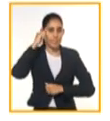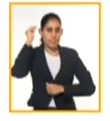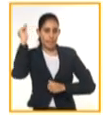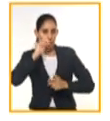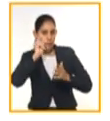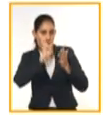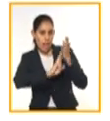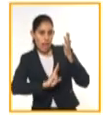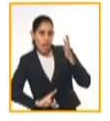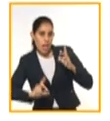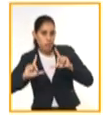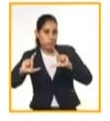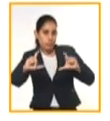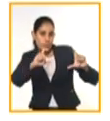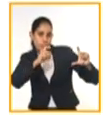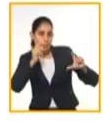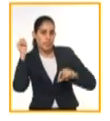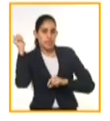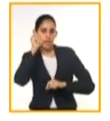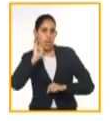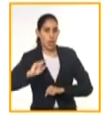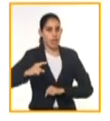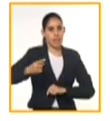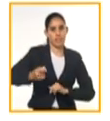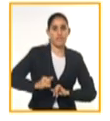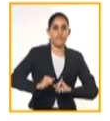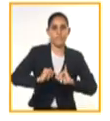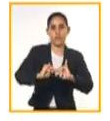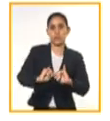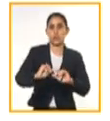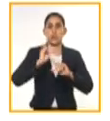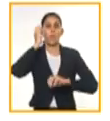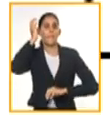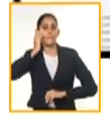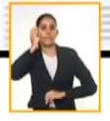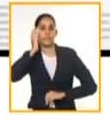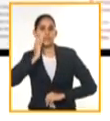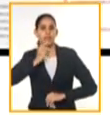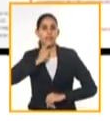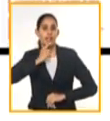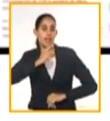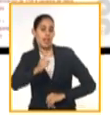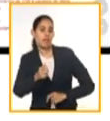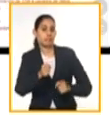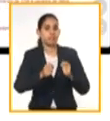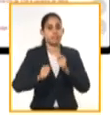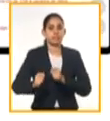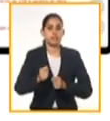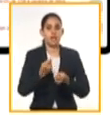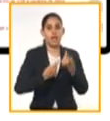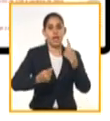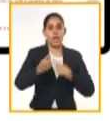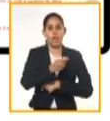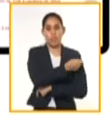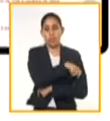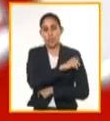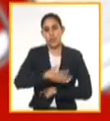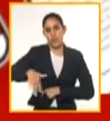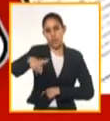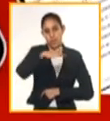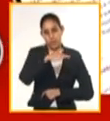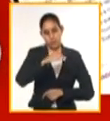imagen y los sonidos de cada día. Los comentarios de nuestros lectores. Cuba Debate. Una mirada desde Cuba en el espacio público